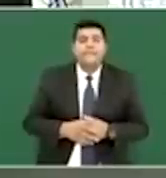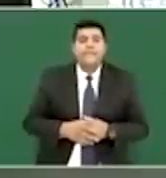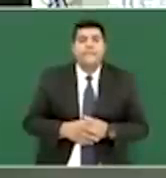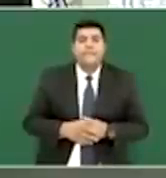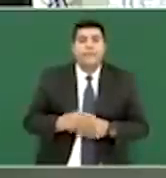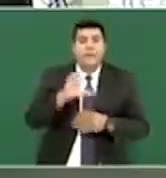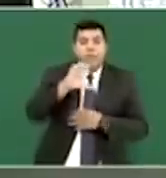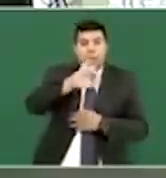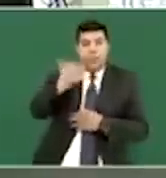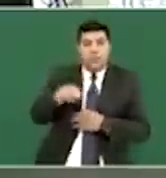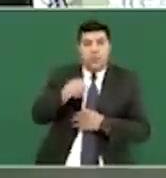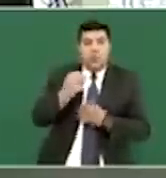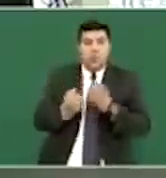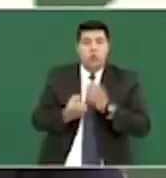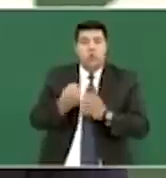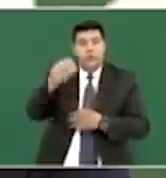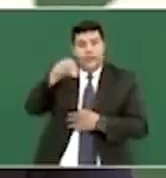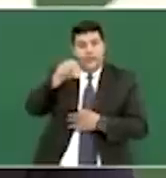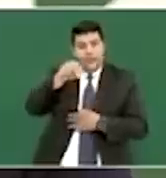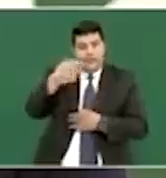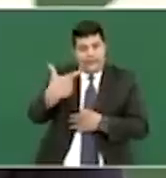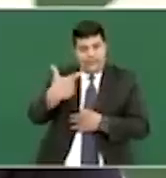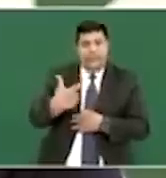yo opino que